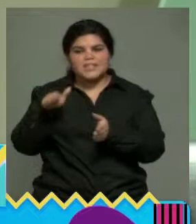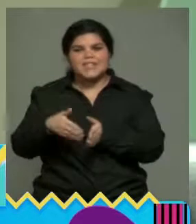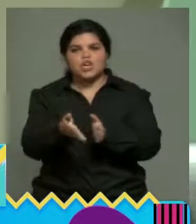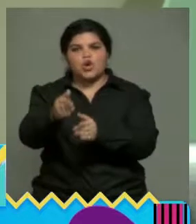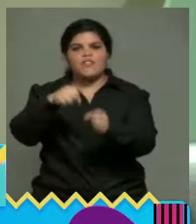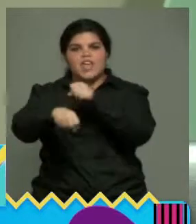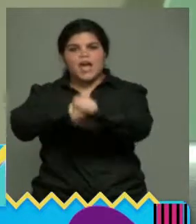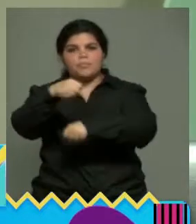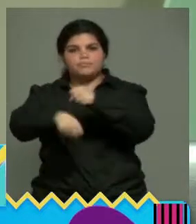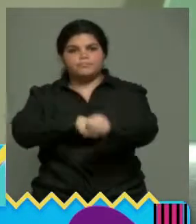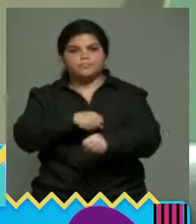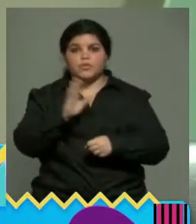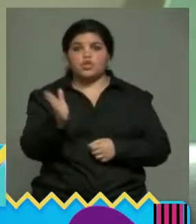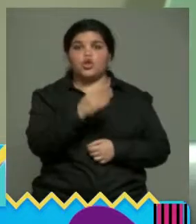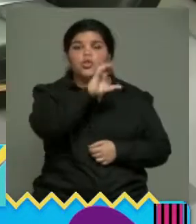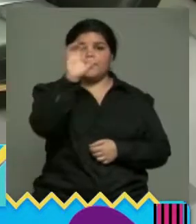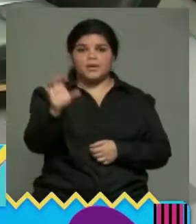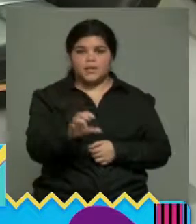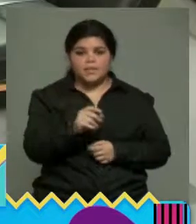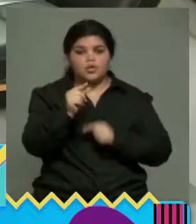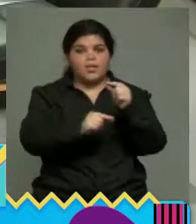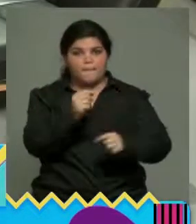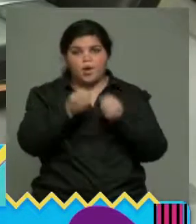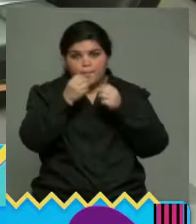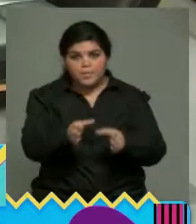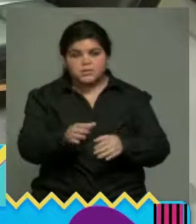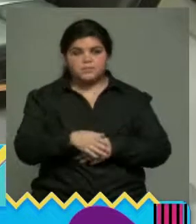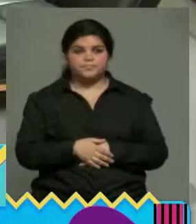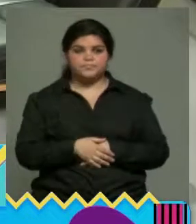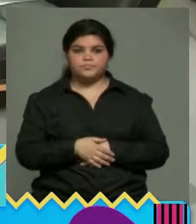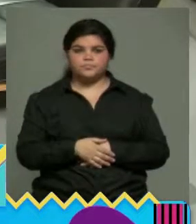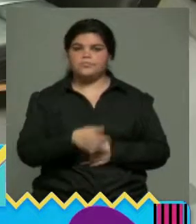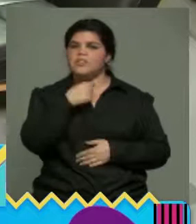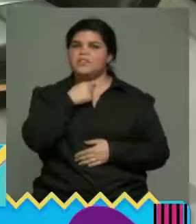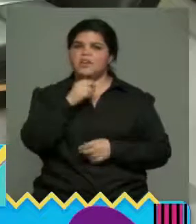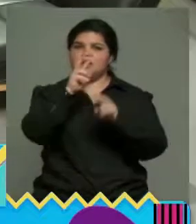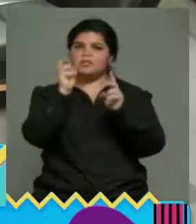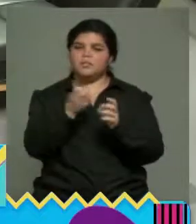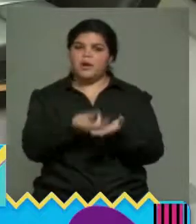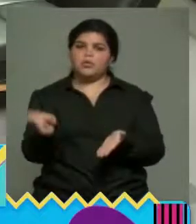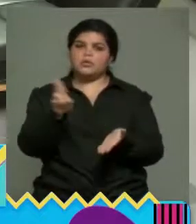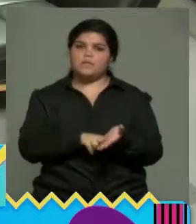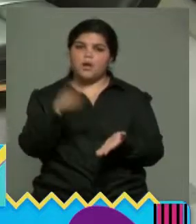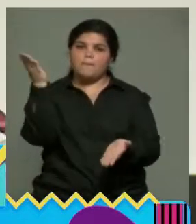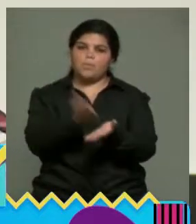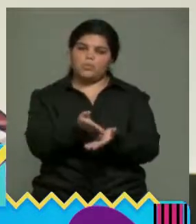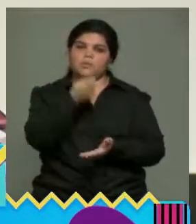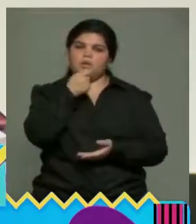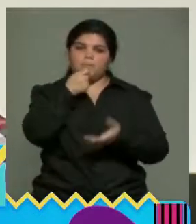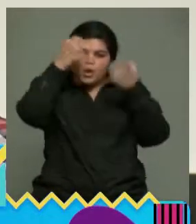departamentos están previendo ciclovías. Quería retomar el tema justamente de las multas, en el caso de que no se use casco en las